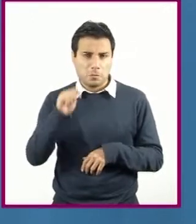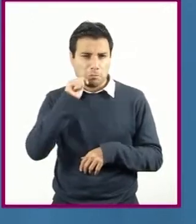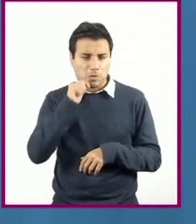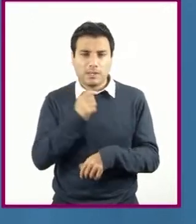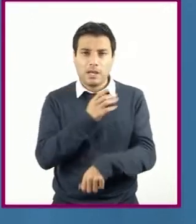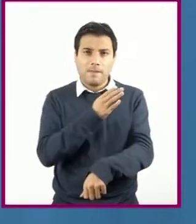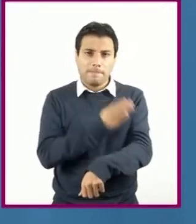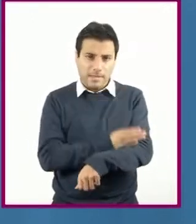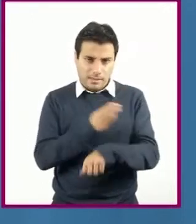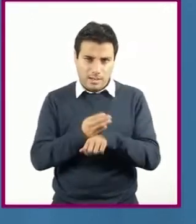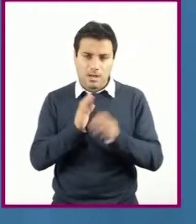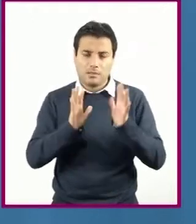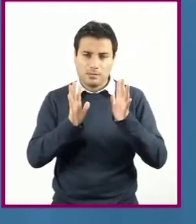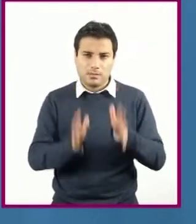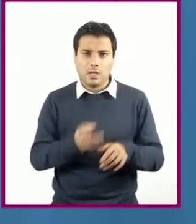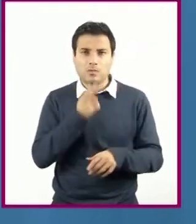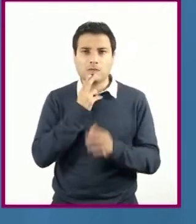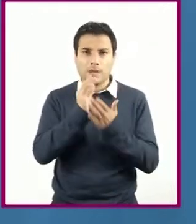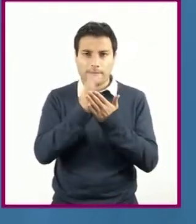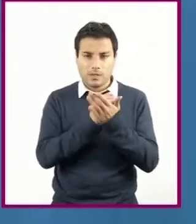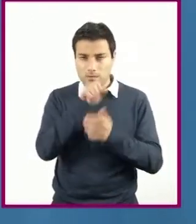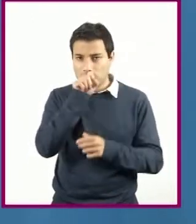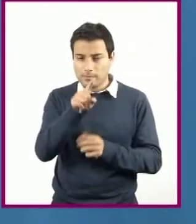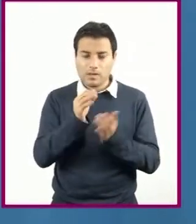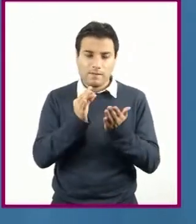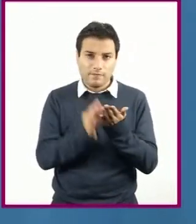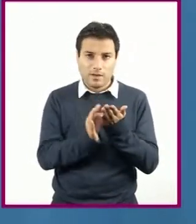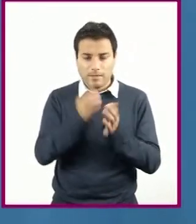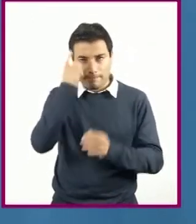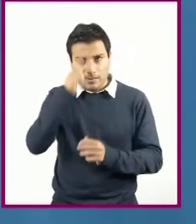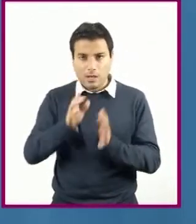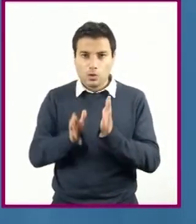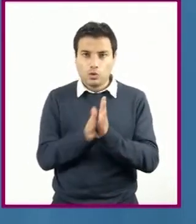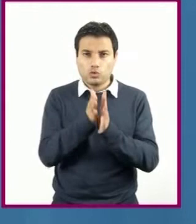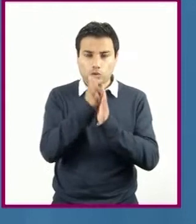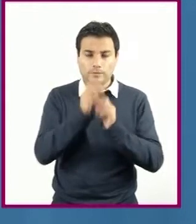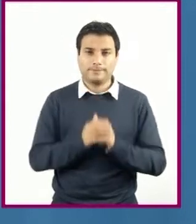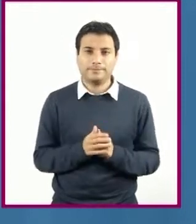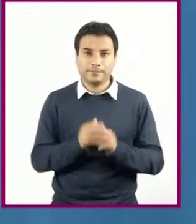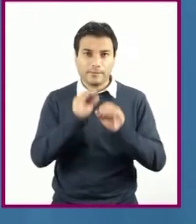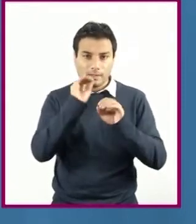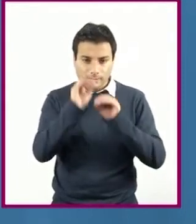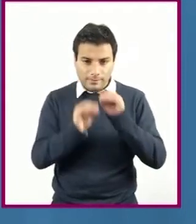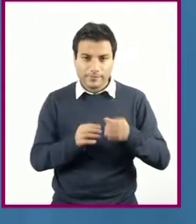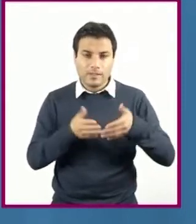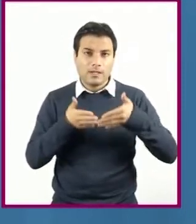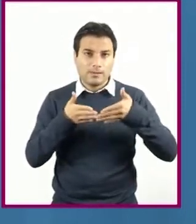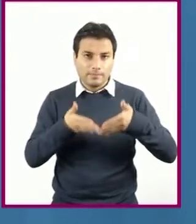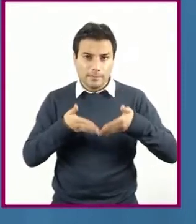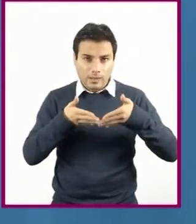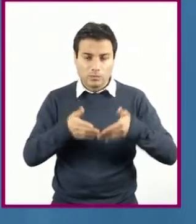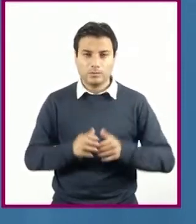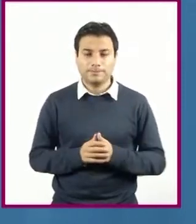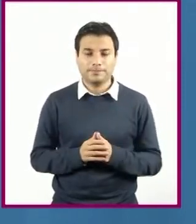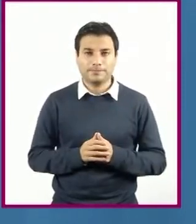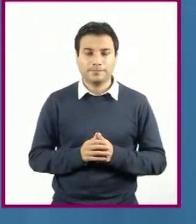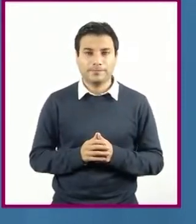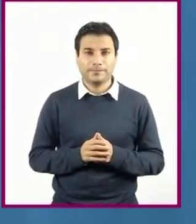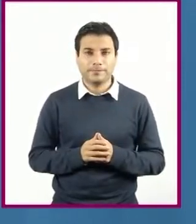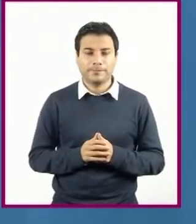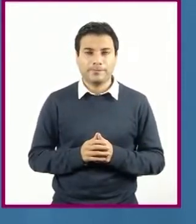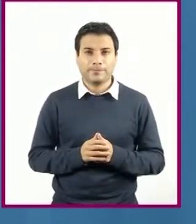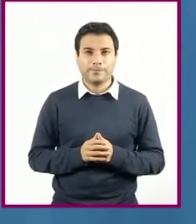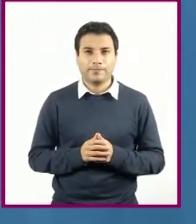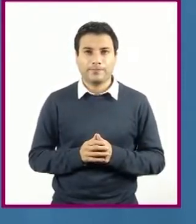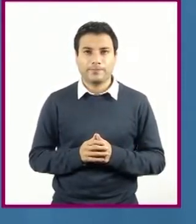vapor, en todo lo referente a la construcción, carga y descarga de los barcos. ¿Hasta qué punto habría